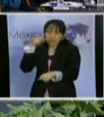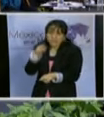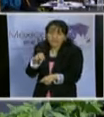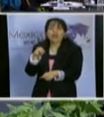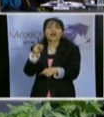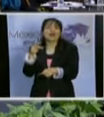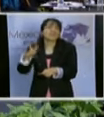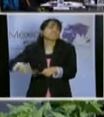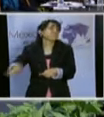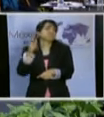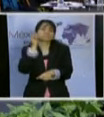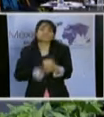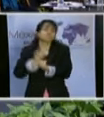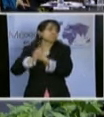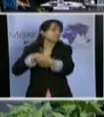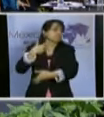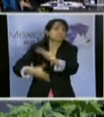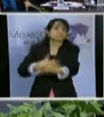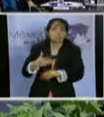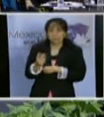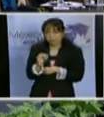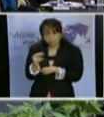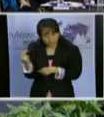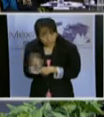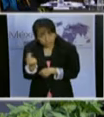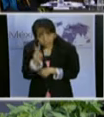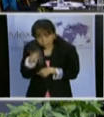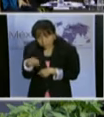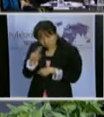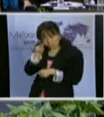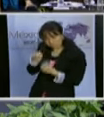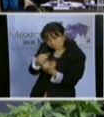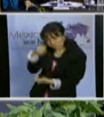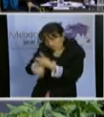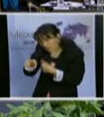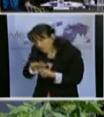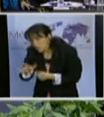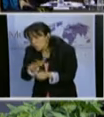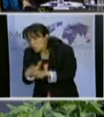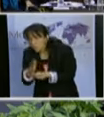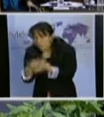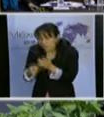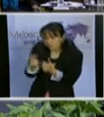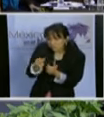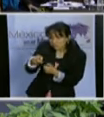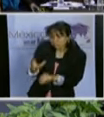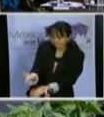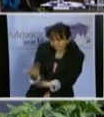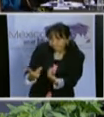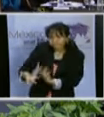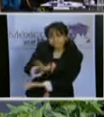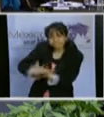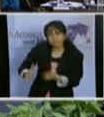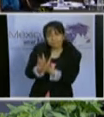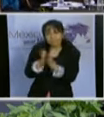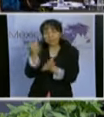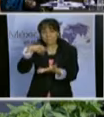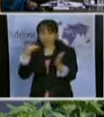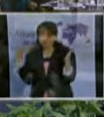la negociación global y, por supuesto, para las políticas de México y para el rol que México puede cubrir en la agenda internacional. Muchas